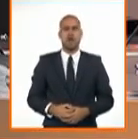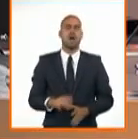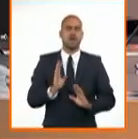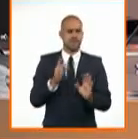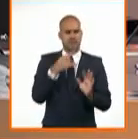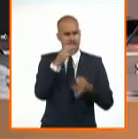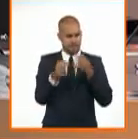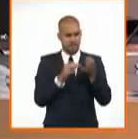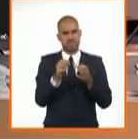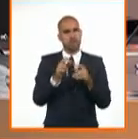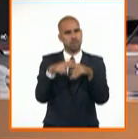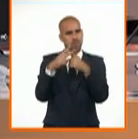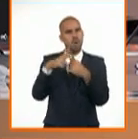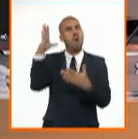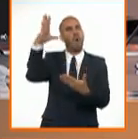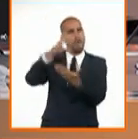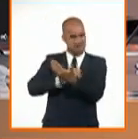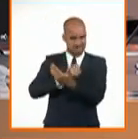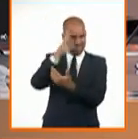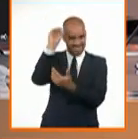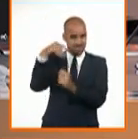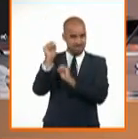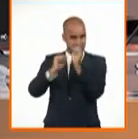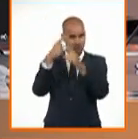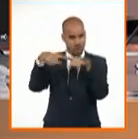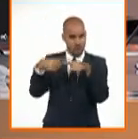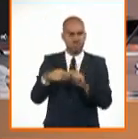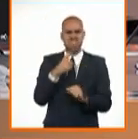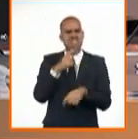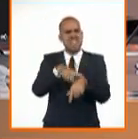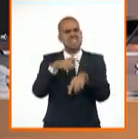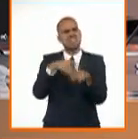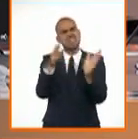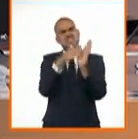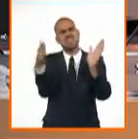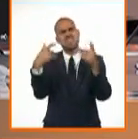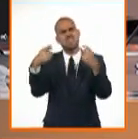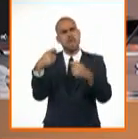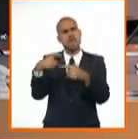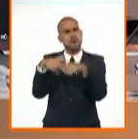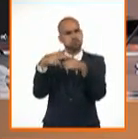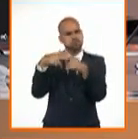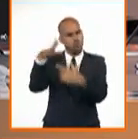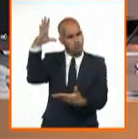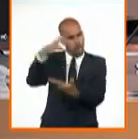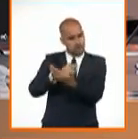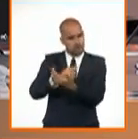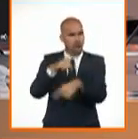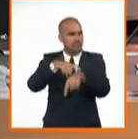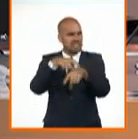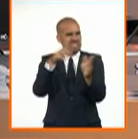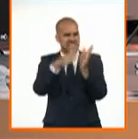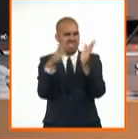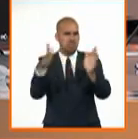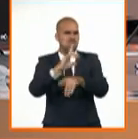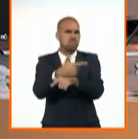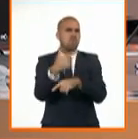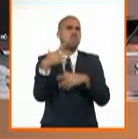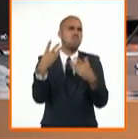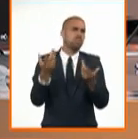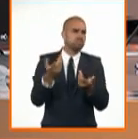para tener una idea qué tiempo llega un mantenimiento de una capital de una de una planta cuánto puede costar aproximadamente